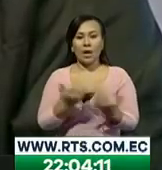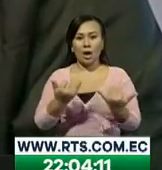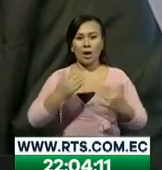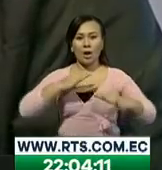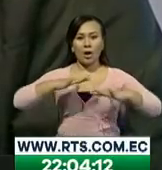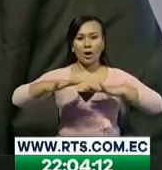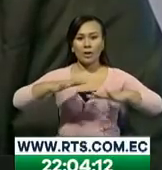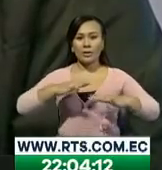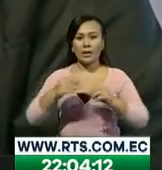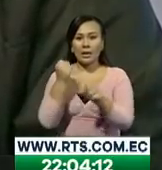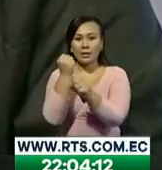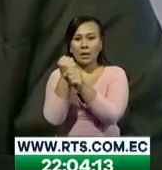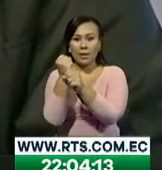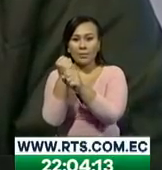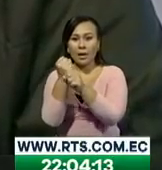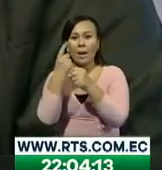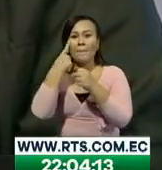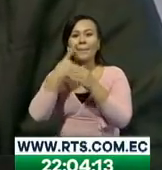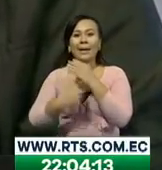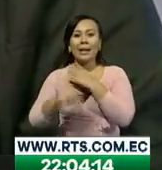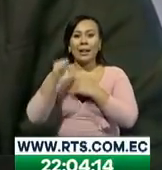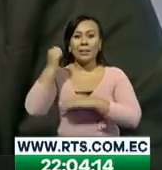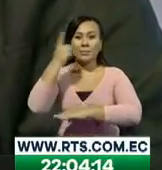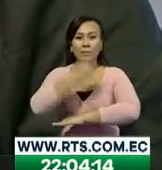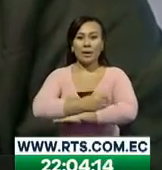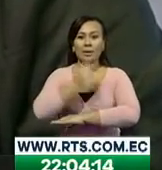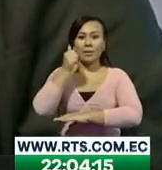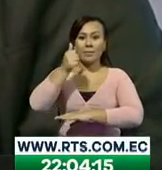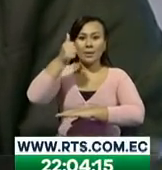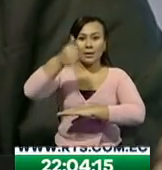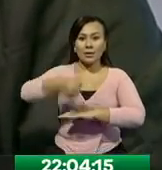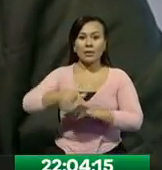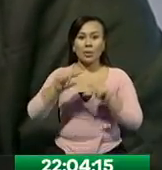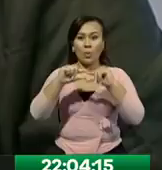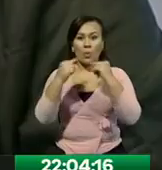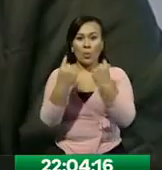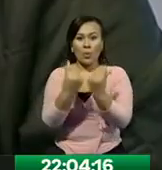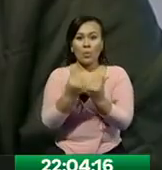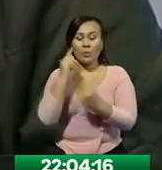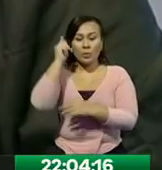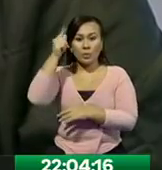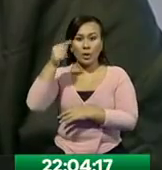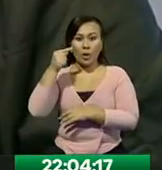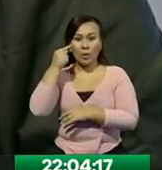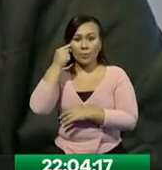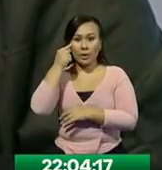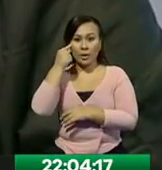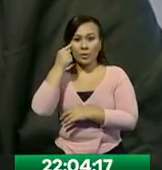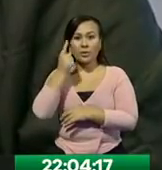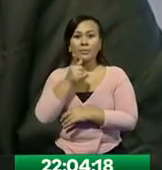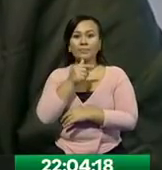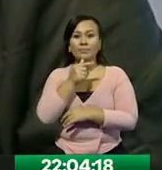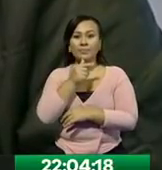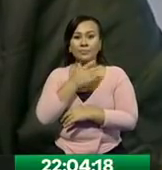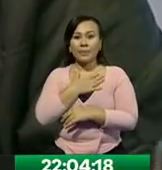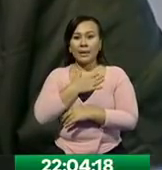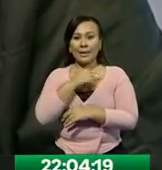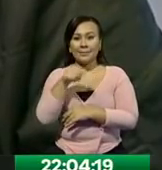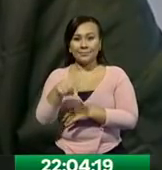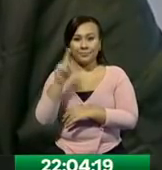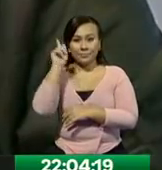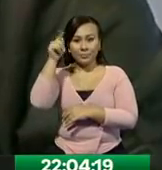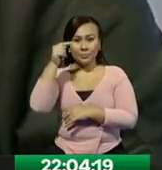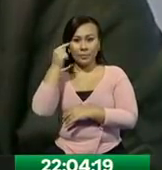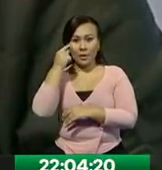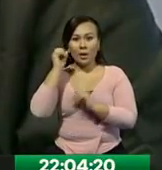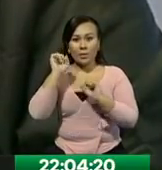manera logística para que el día de mañana una delegación del gobierno presidida estará esta gobernación esta